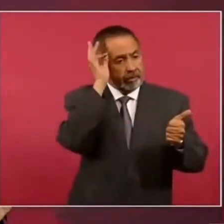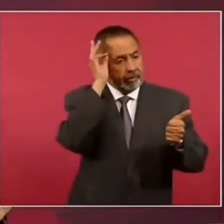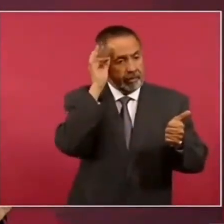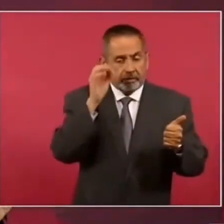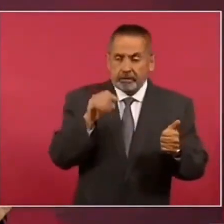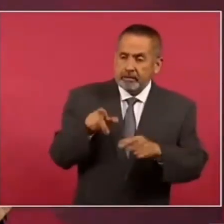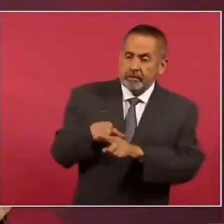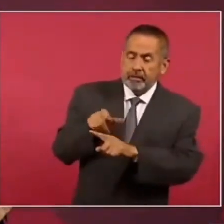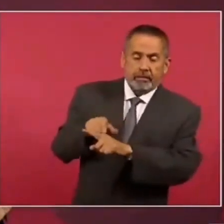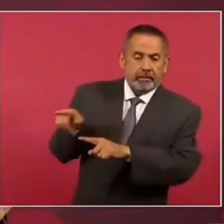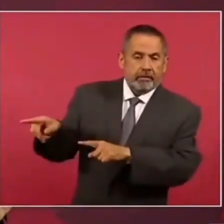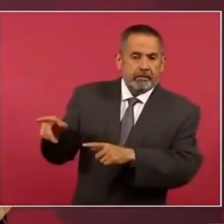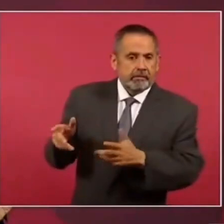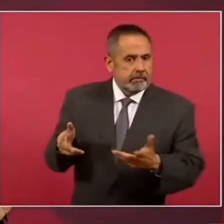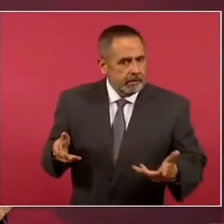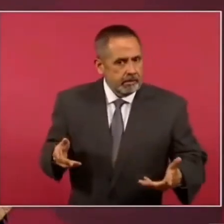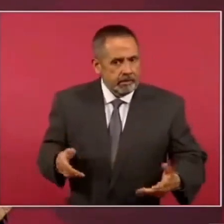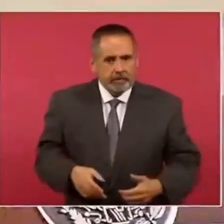empleado,